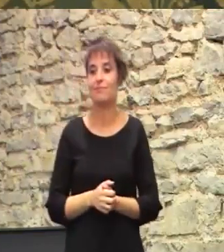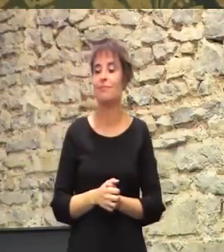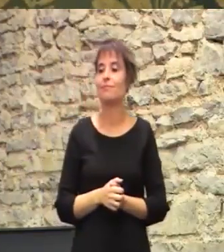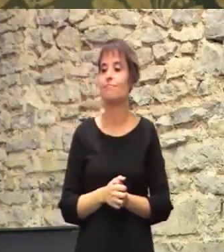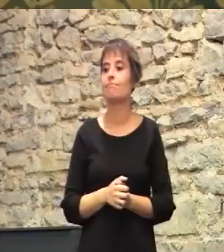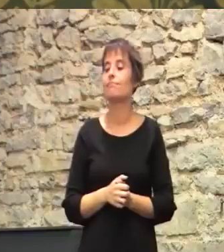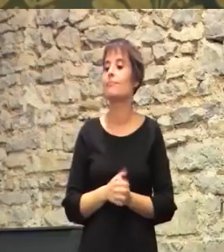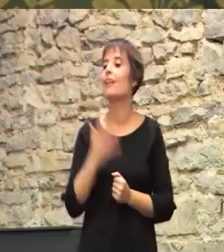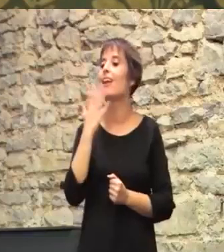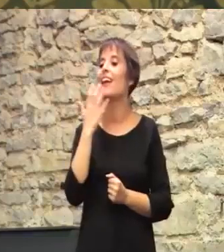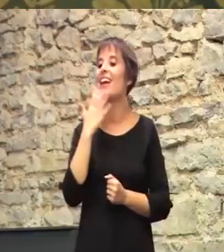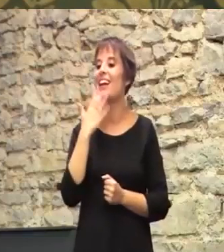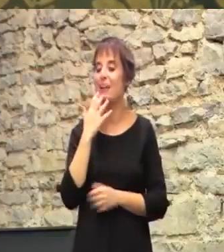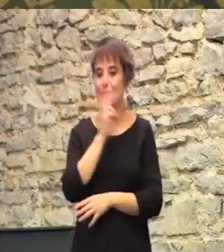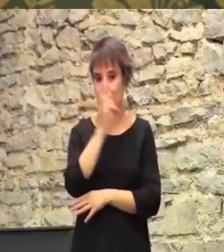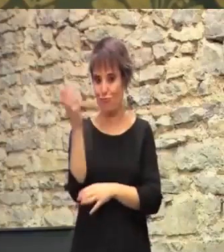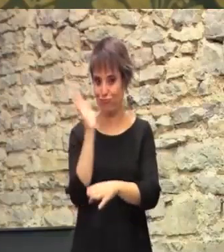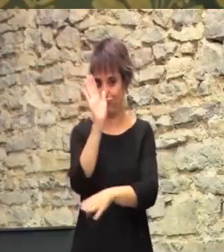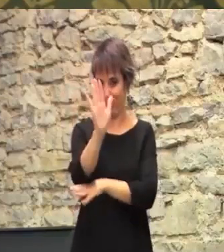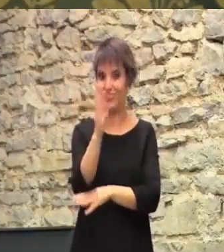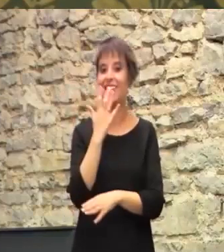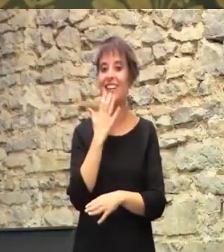tengo otro ejemplo dice